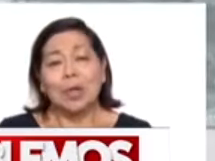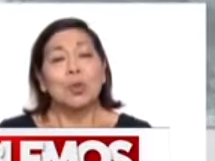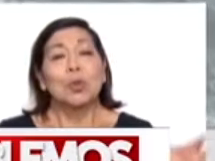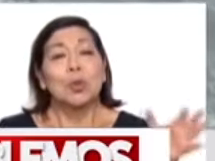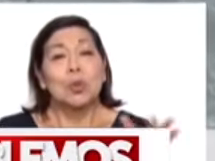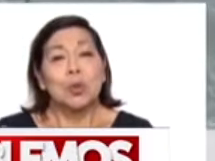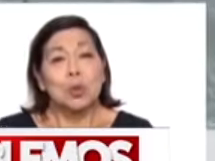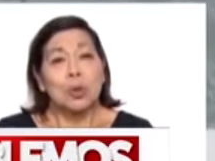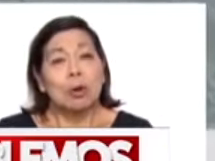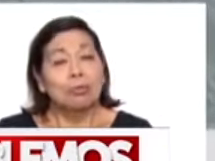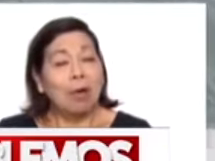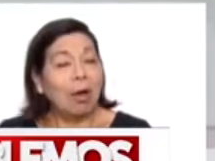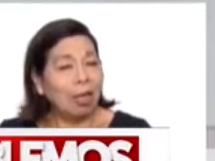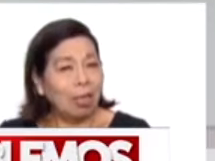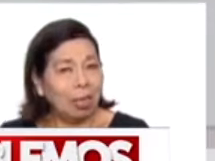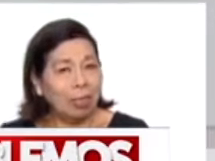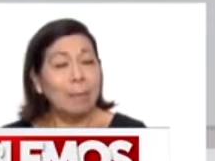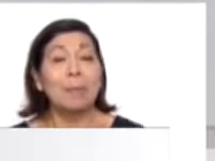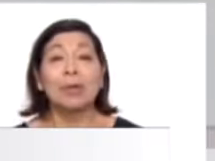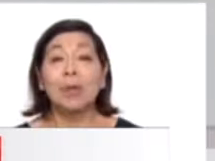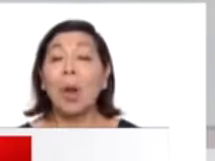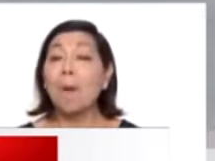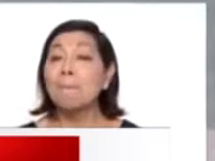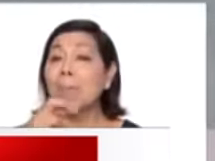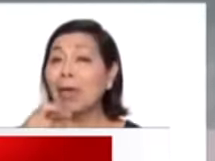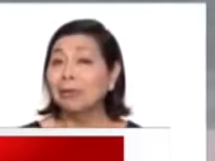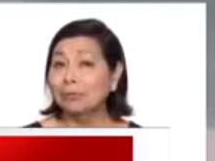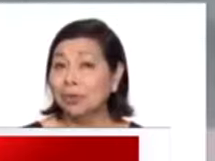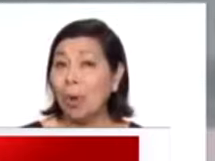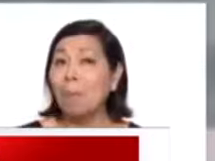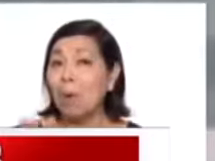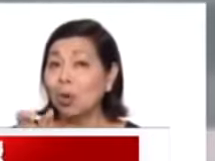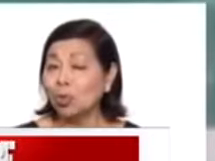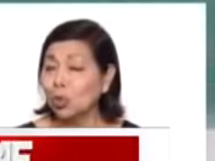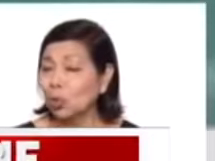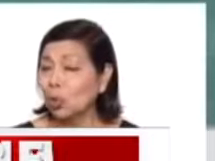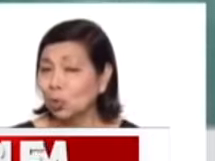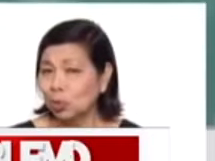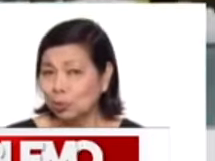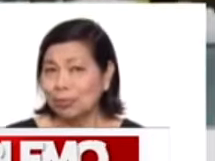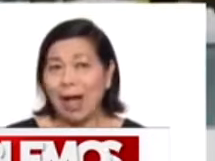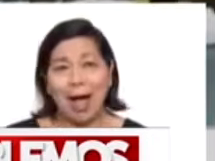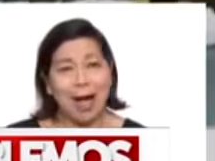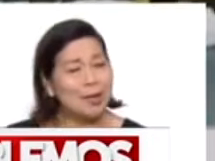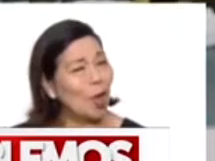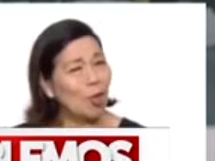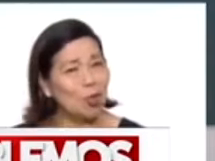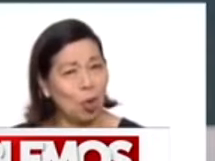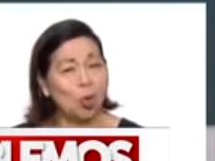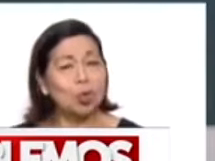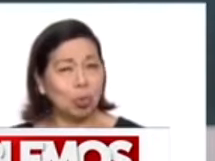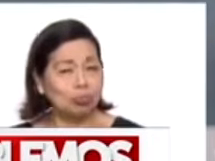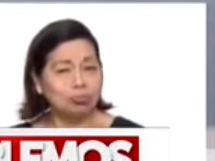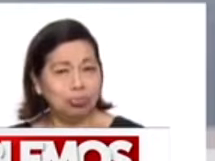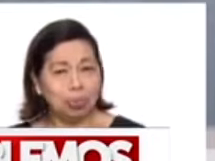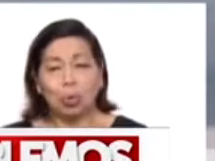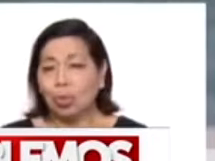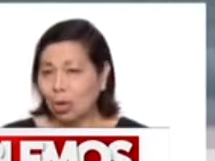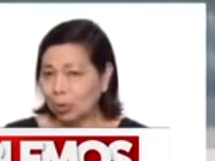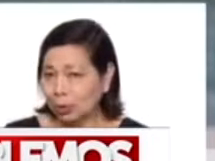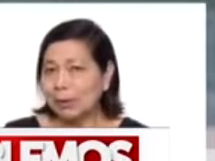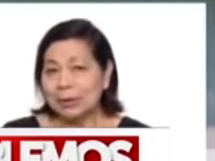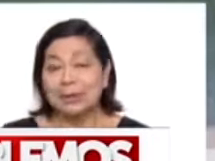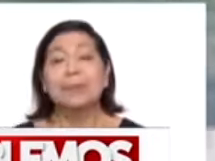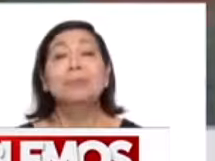está unido bajo la bandera del deporte, profesionales y atletas dispuestos a realizar todas sus funciones